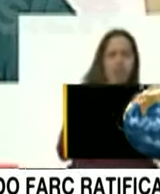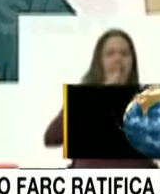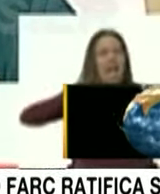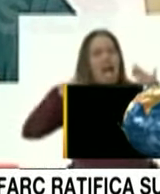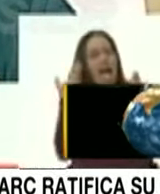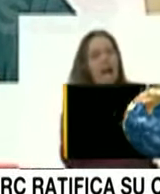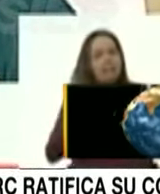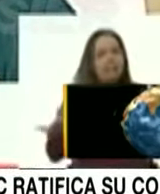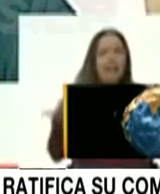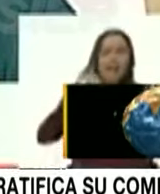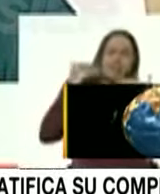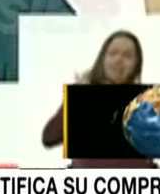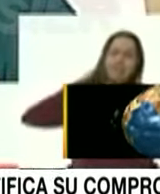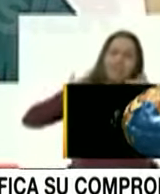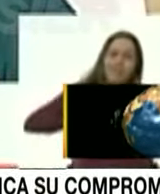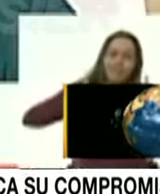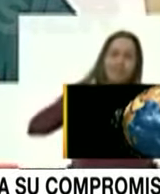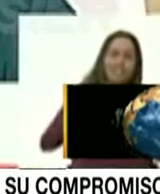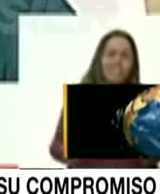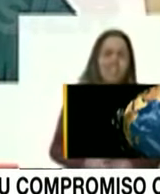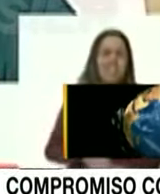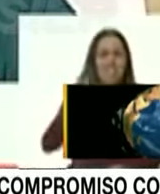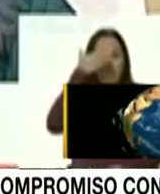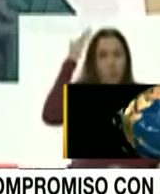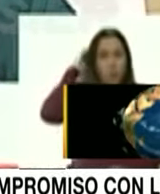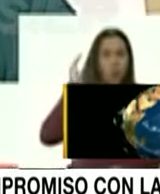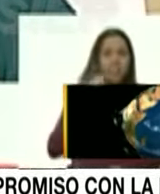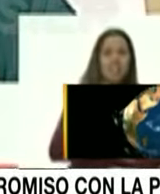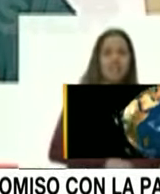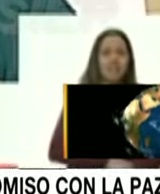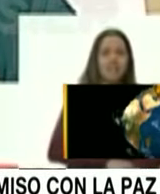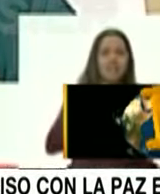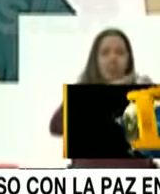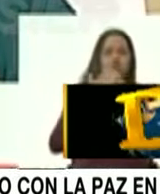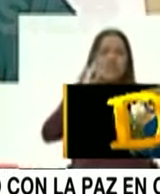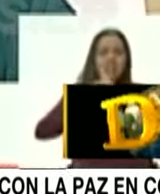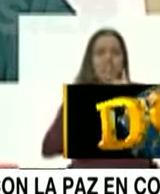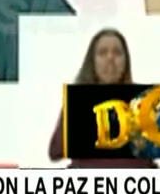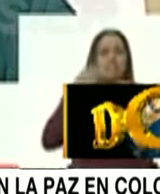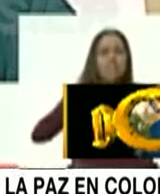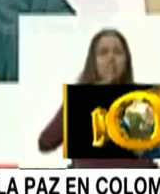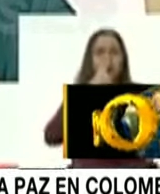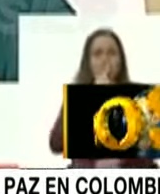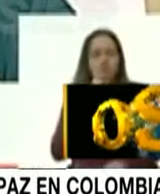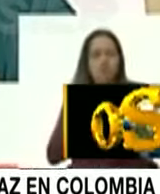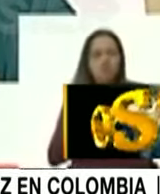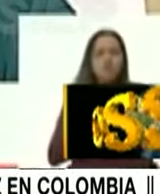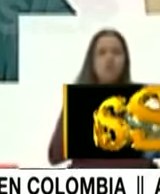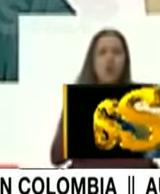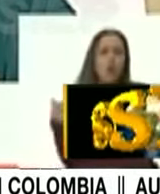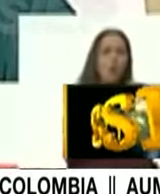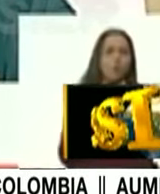aguantar? ¿Hasta cuándo la hipócrita llamada comunidad internacional va a callar los crímenes contra